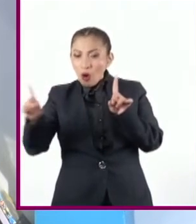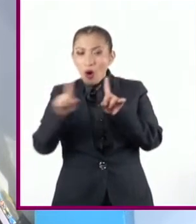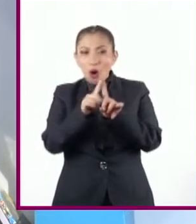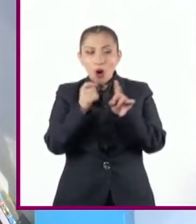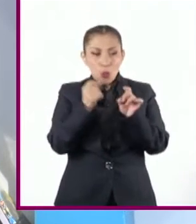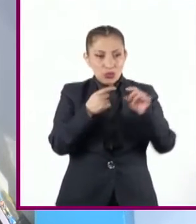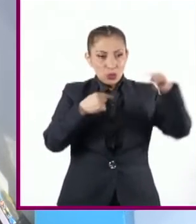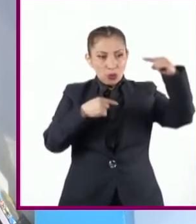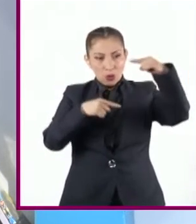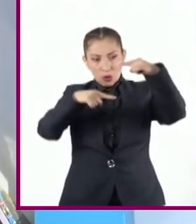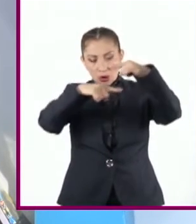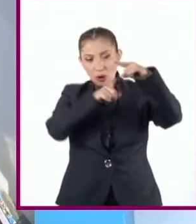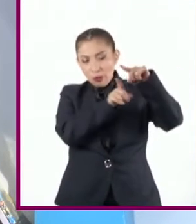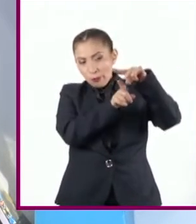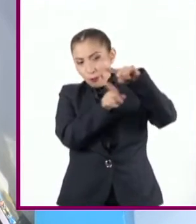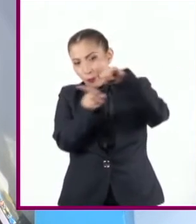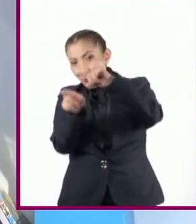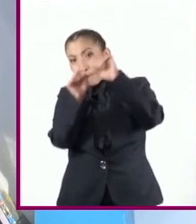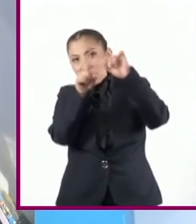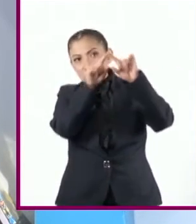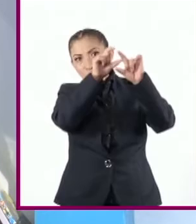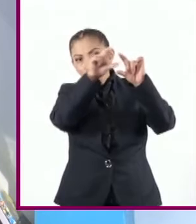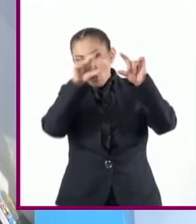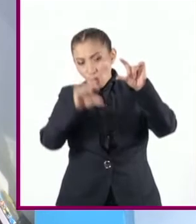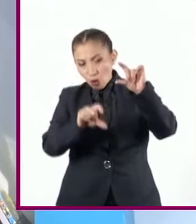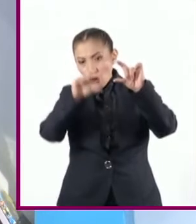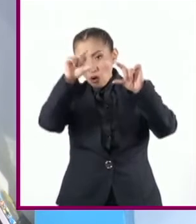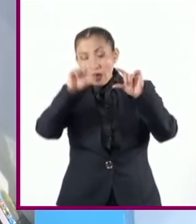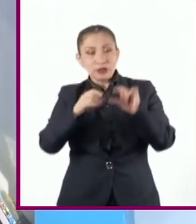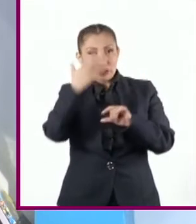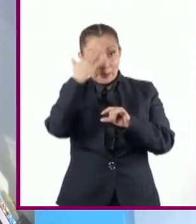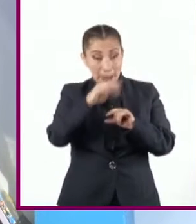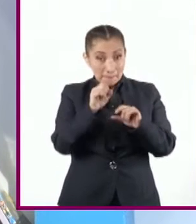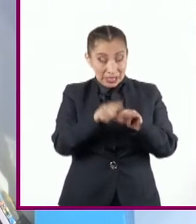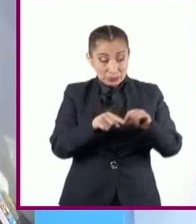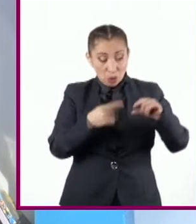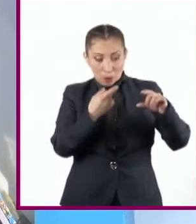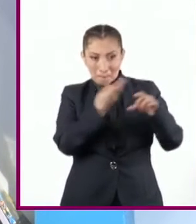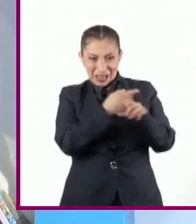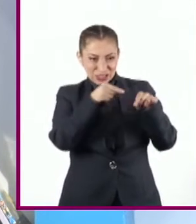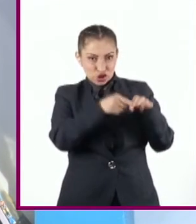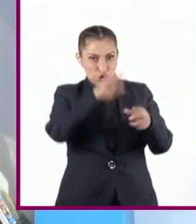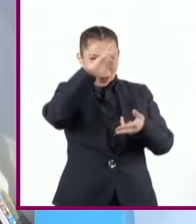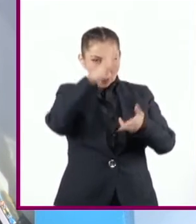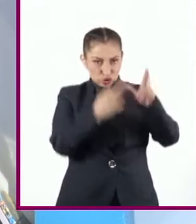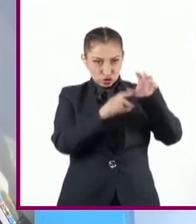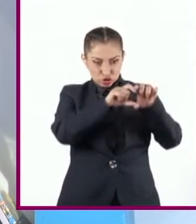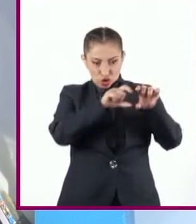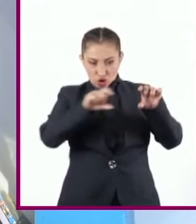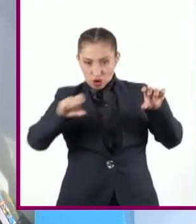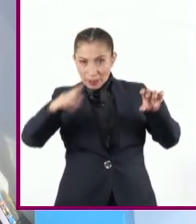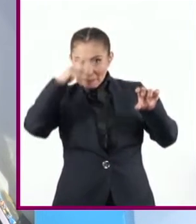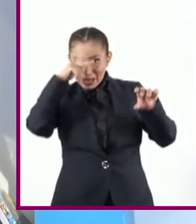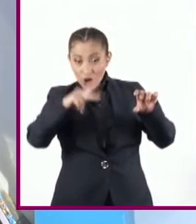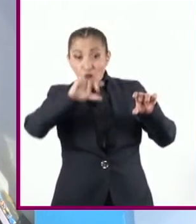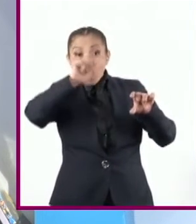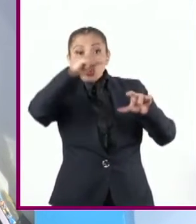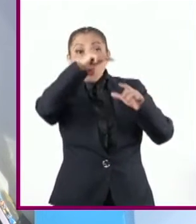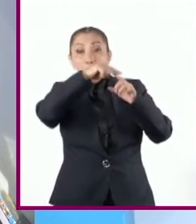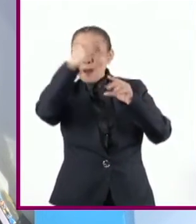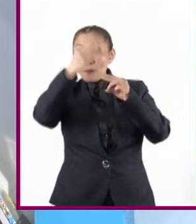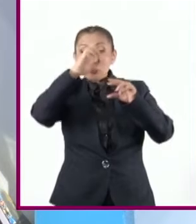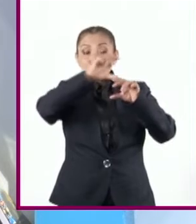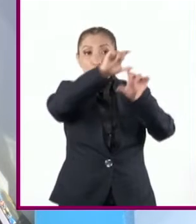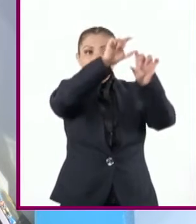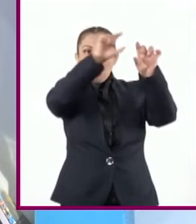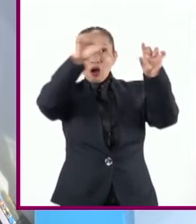simultaneidad de hechos. Por ejemplo, ¿sabían que al mismo tiempo que ocurría la Revolución Mexicana, en otra parte del